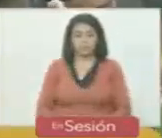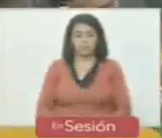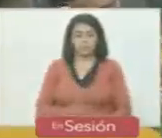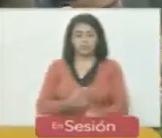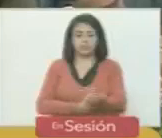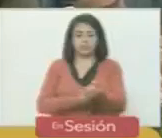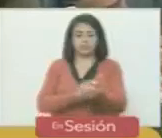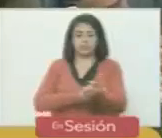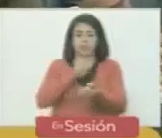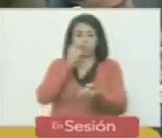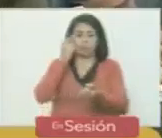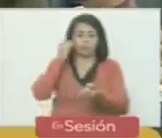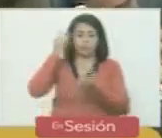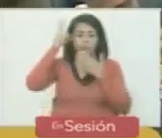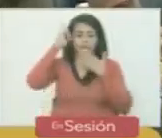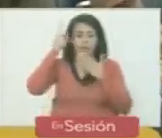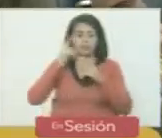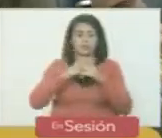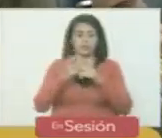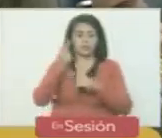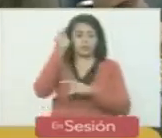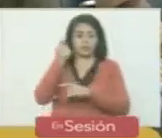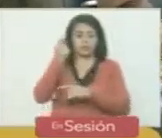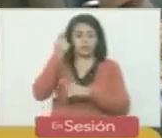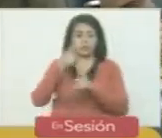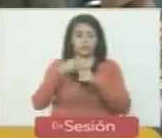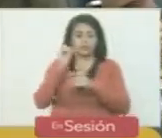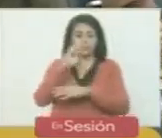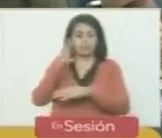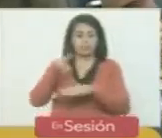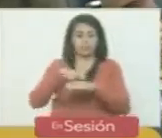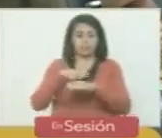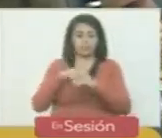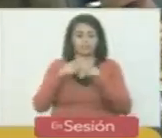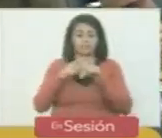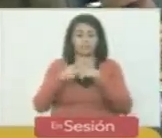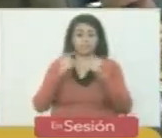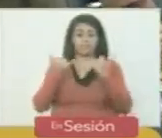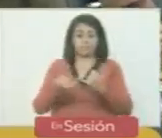Hermanas y hermanos indígenas, diputados de esta Asamblea Nacional.